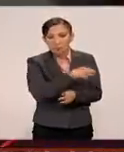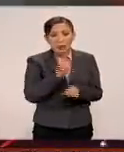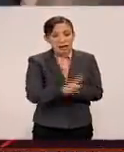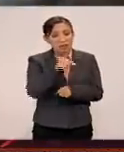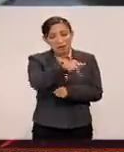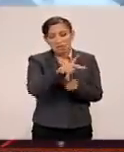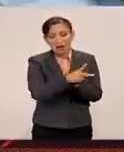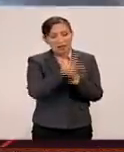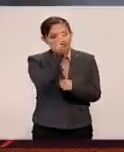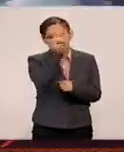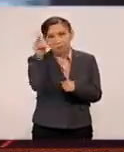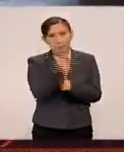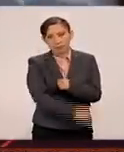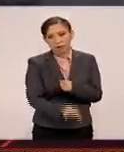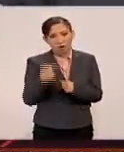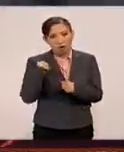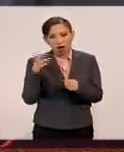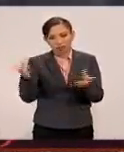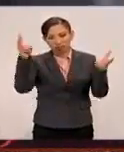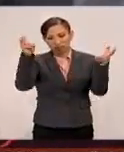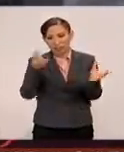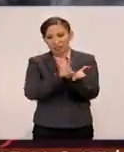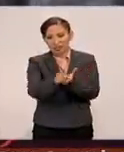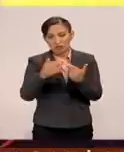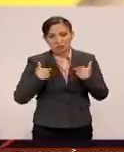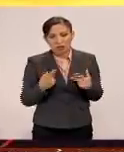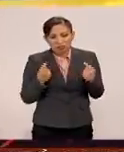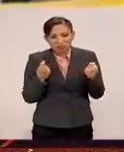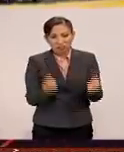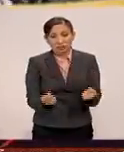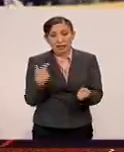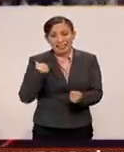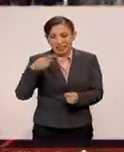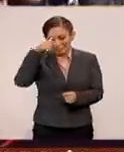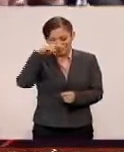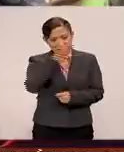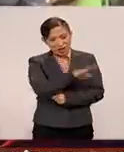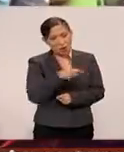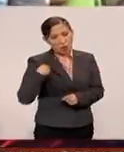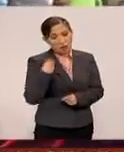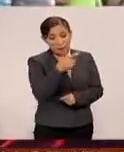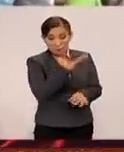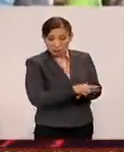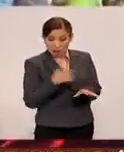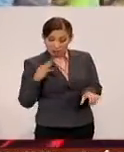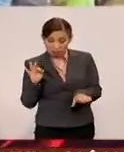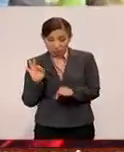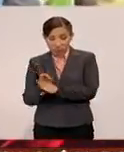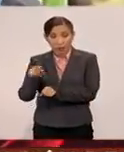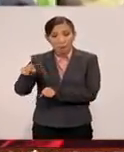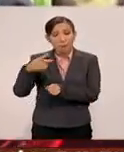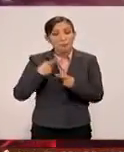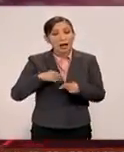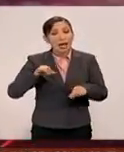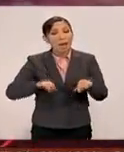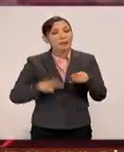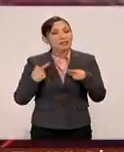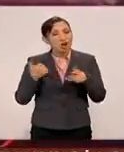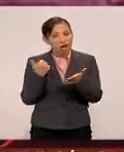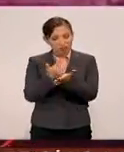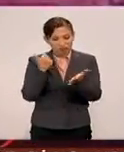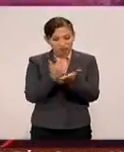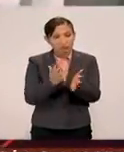los países peor ubicados en materia de derechos humanos. Para el caso de México, Washington pide mayor protección para los activistas